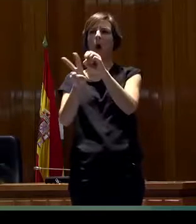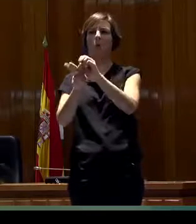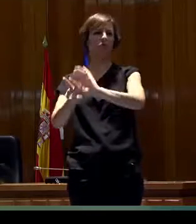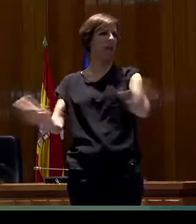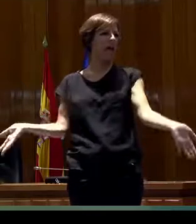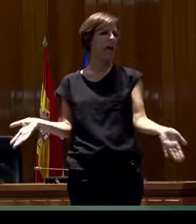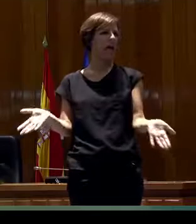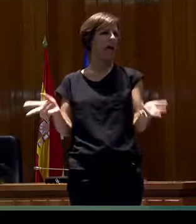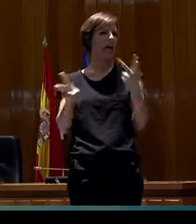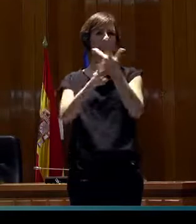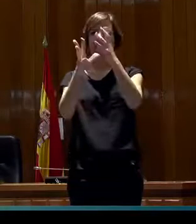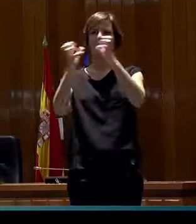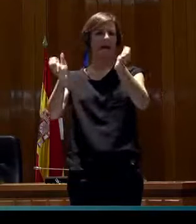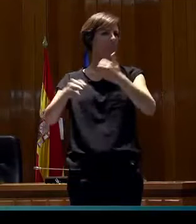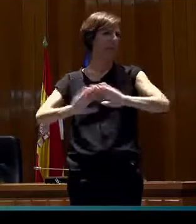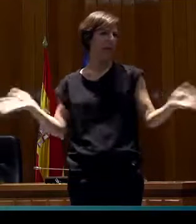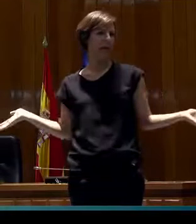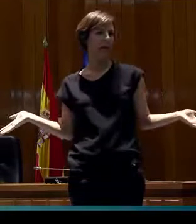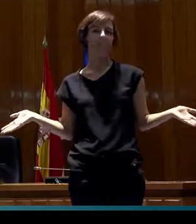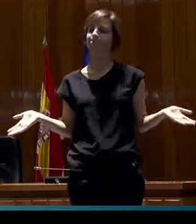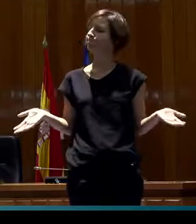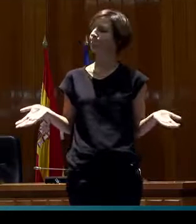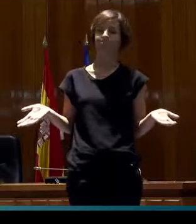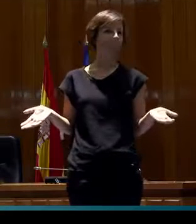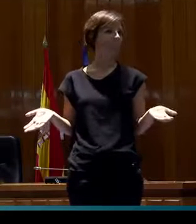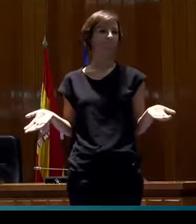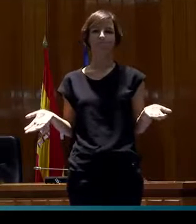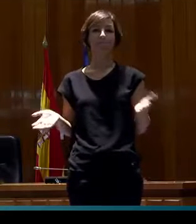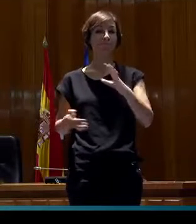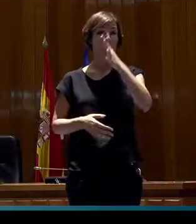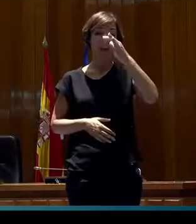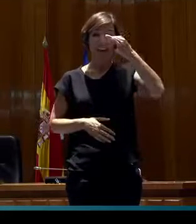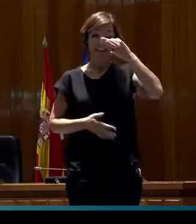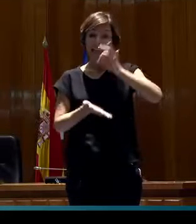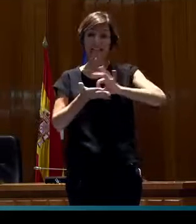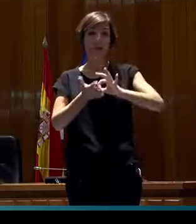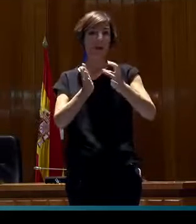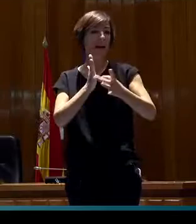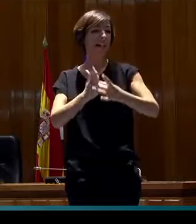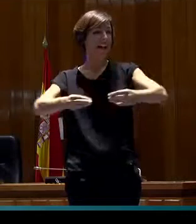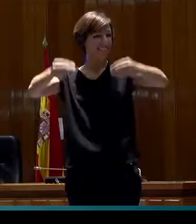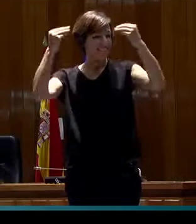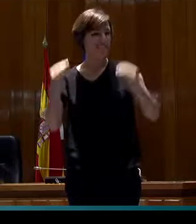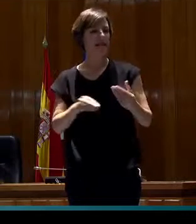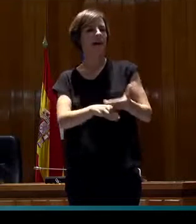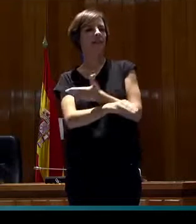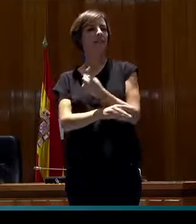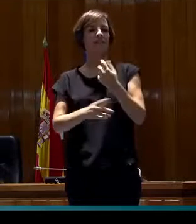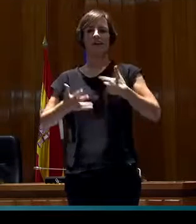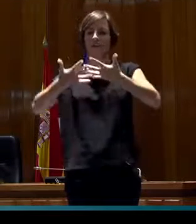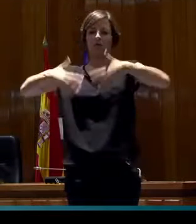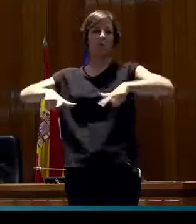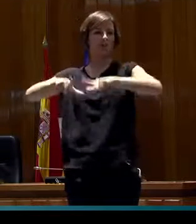componer Skype es suficiente. Pues no, no es suficiente porque se requiere para dar un servicio de calidad una estructura, una